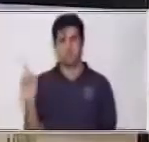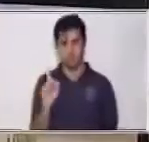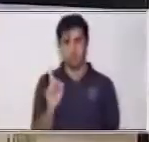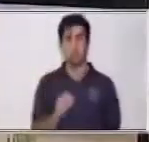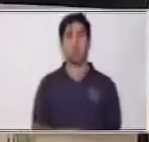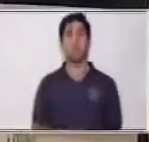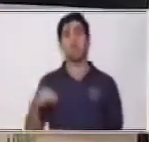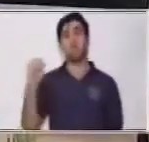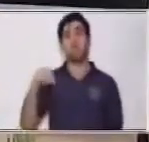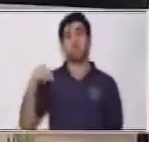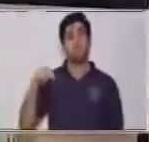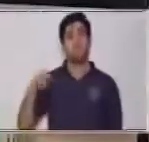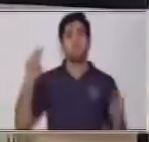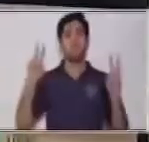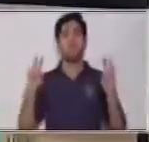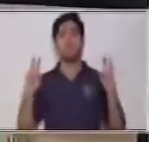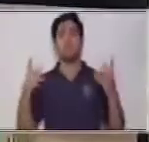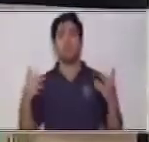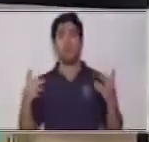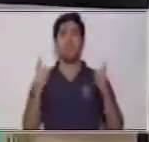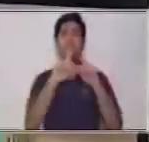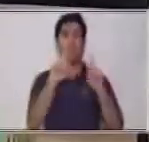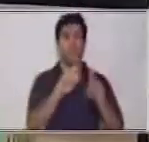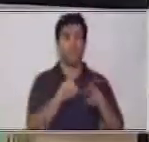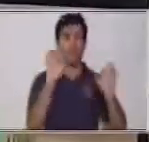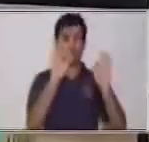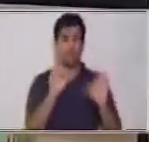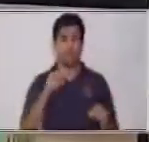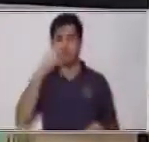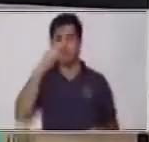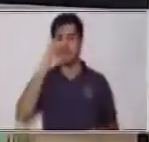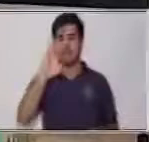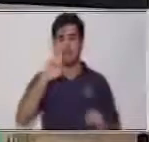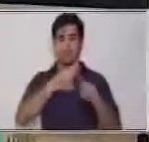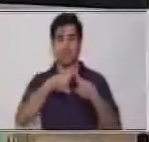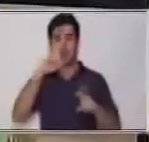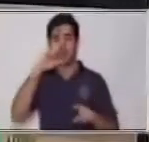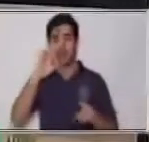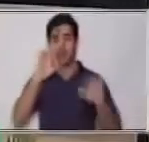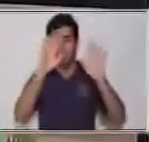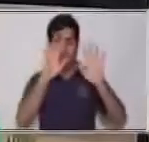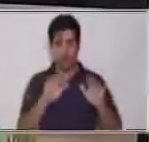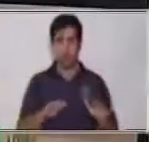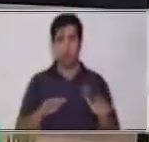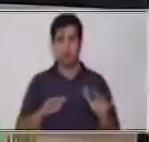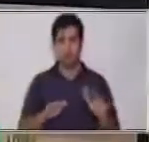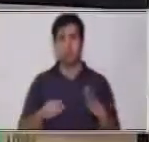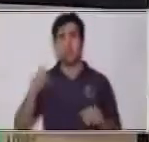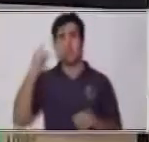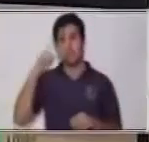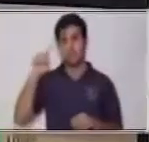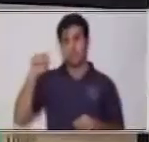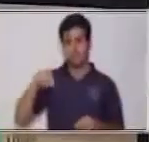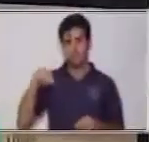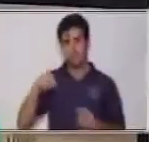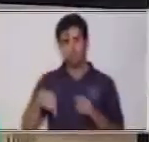Desarrollaremos el tema de los tipos de texto del área de comunicación y lenguaje del programa de modalidades